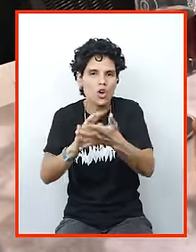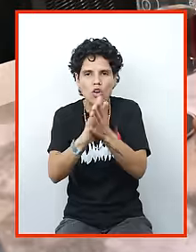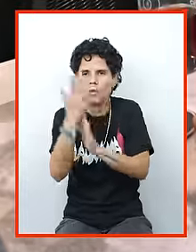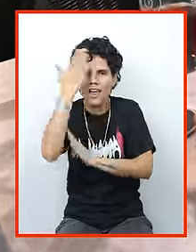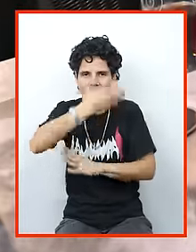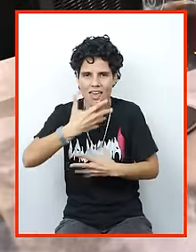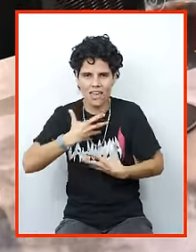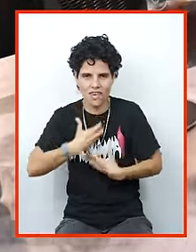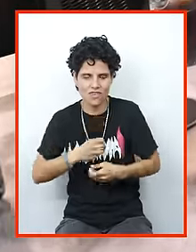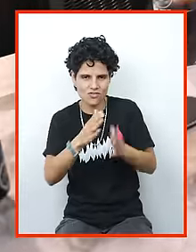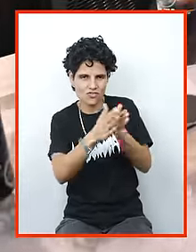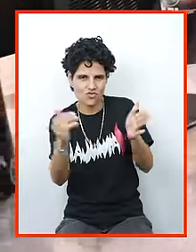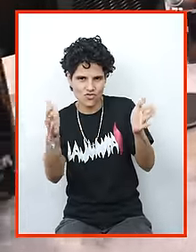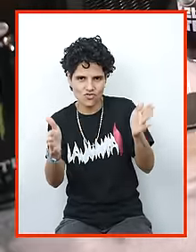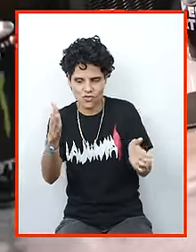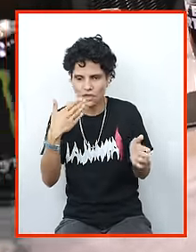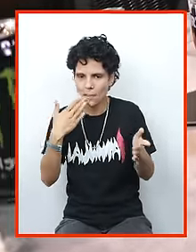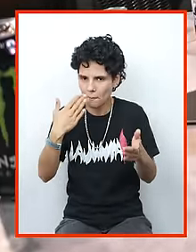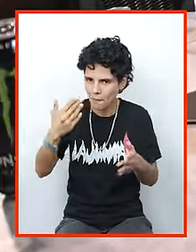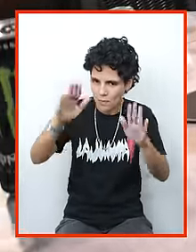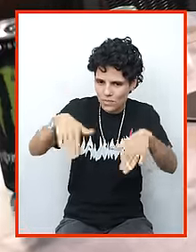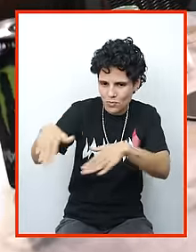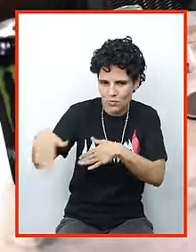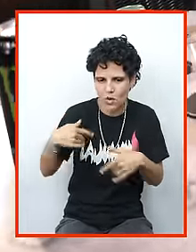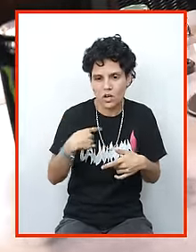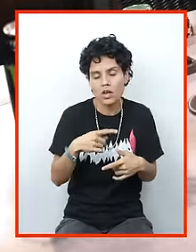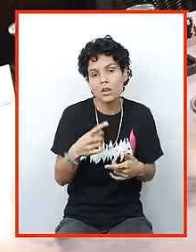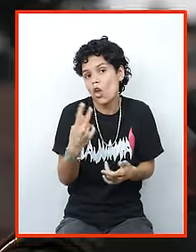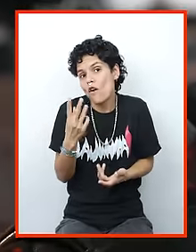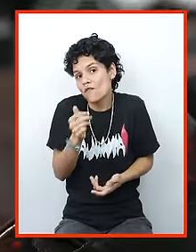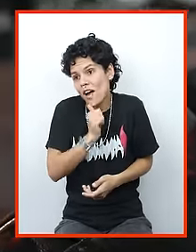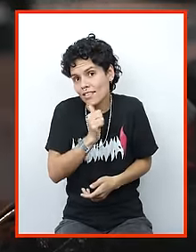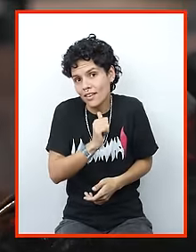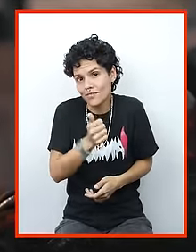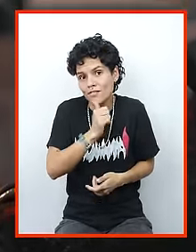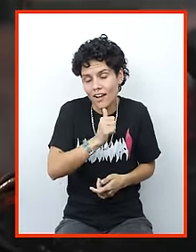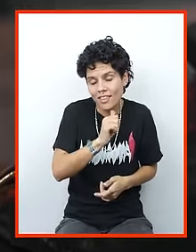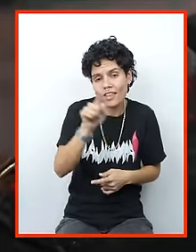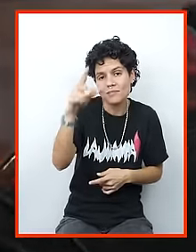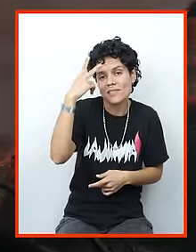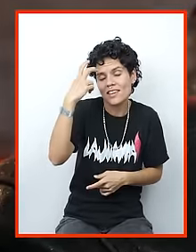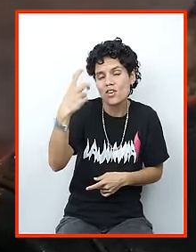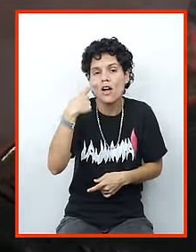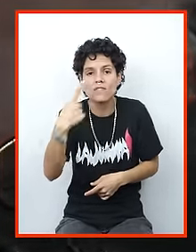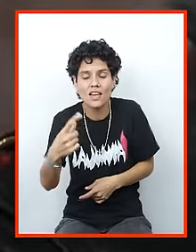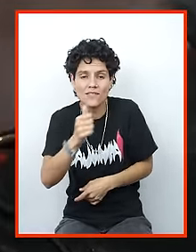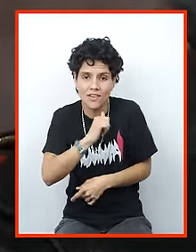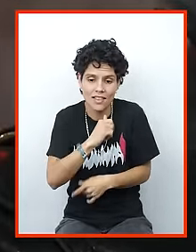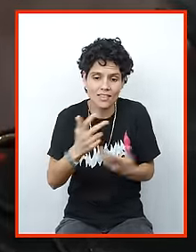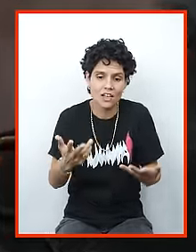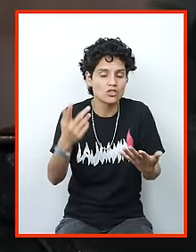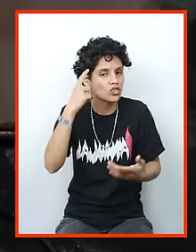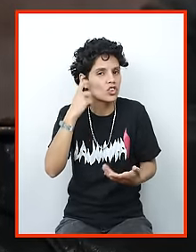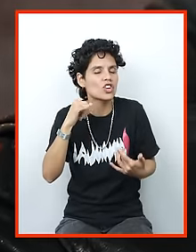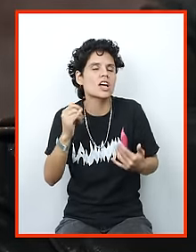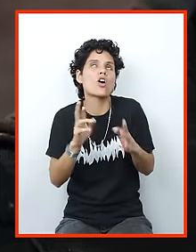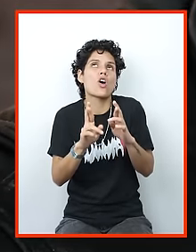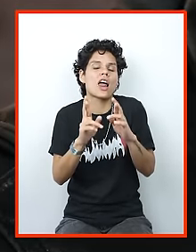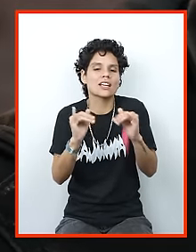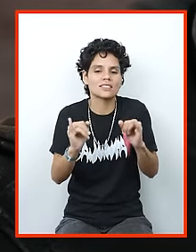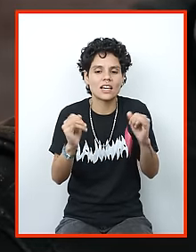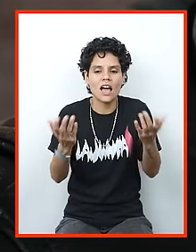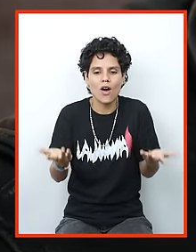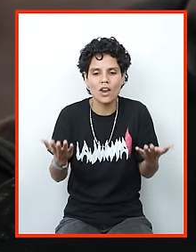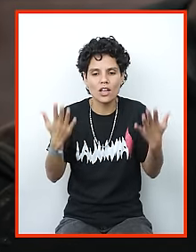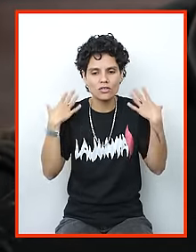del disco nuevo, igual que lo que pasó acá en los shows acá. Sí, va de enero, va con la onda, va... Sí, o sea, no lo he visto, no hemos hecho show todavía allá, pero espero que ahora cuando vayamos sí,